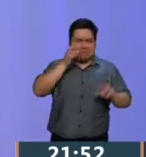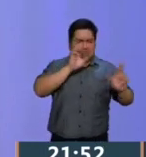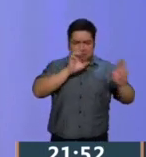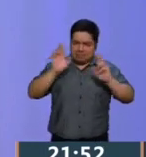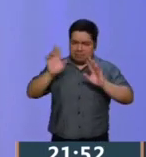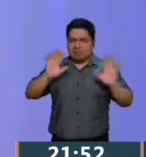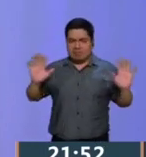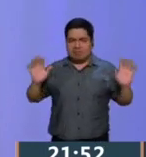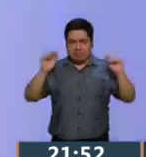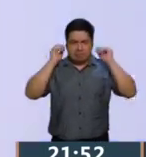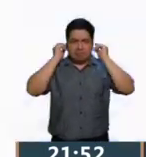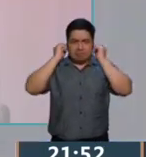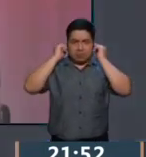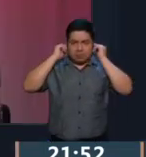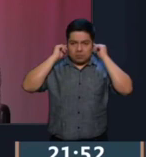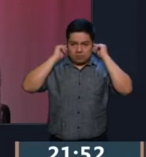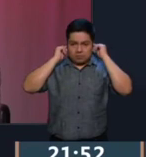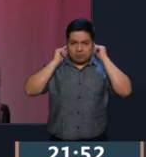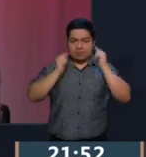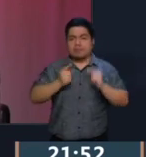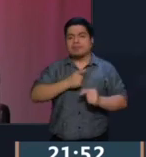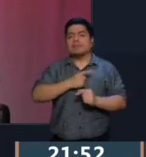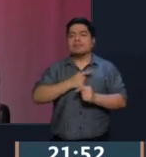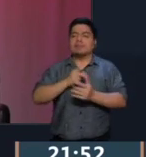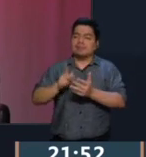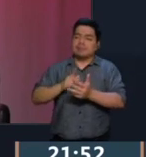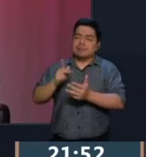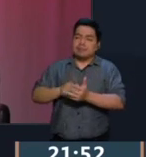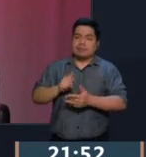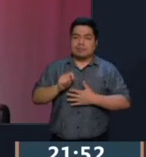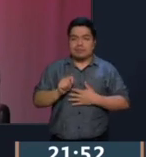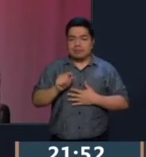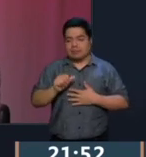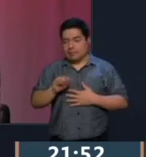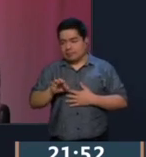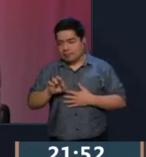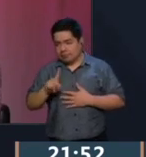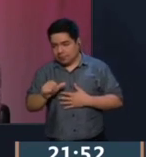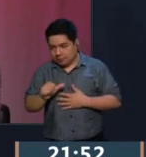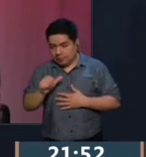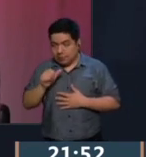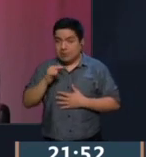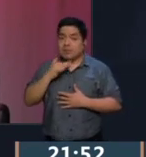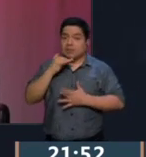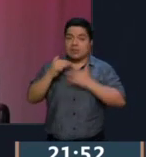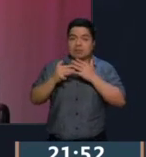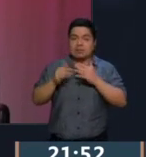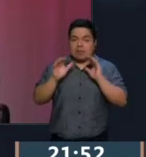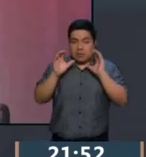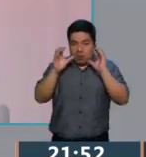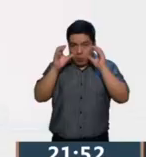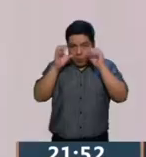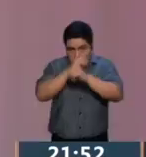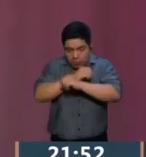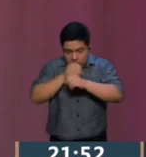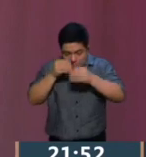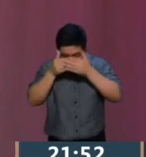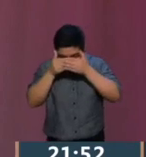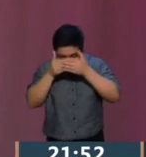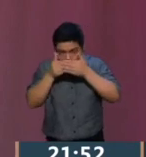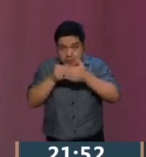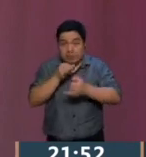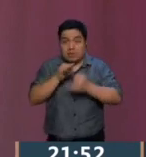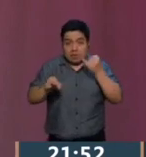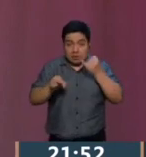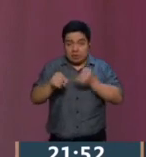momento. Sí. Bien, yo quiero repetir cuál es el récord de Taboada, no en transparencia, pero sí en opacidad. Sacó el